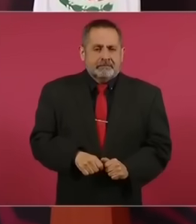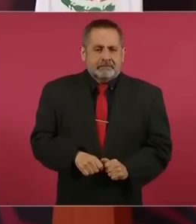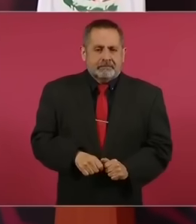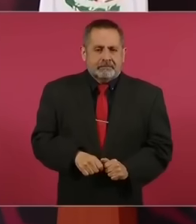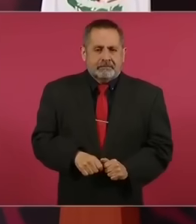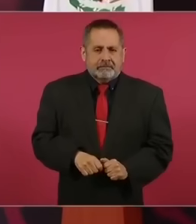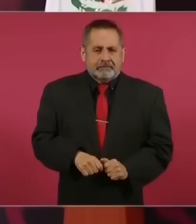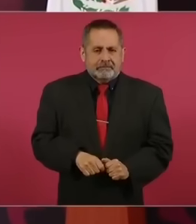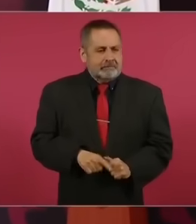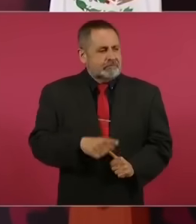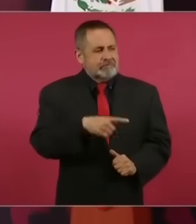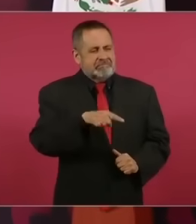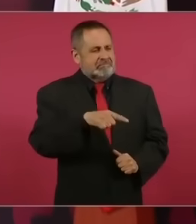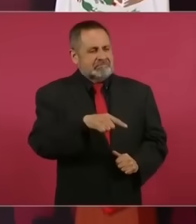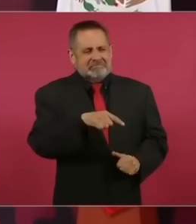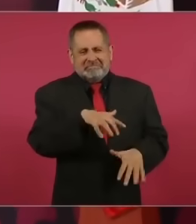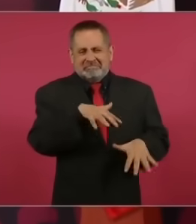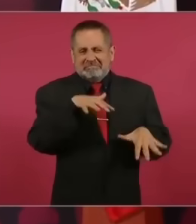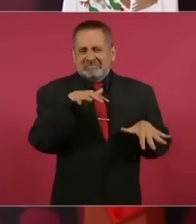toda esa caterva de